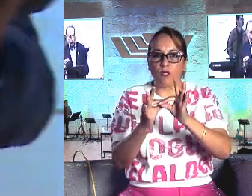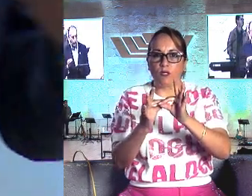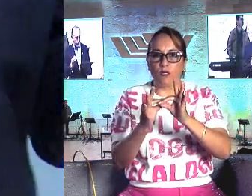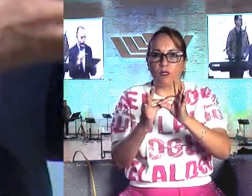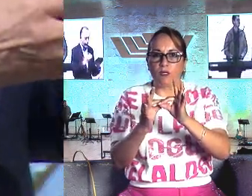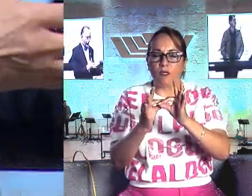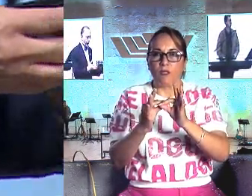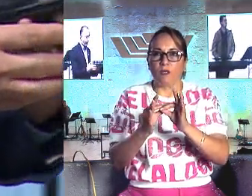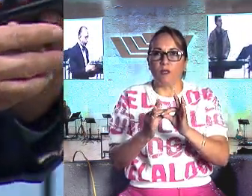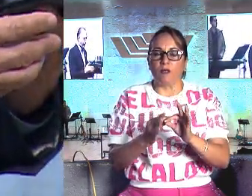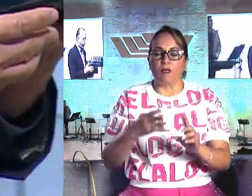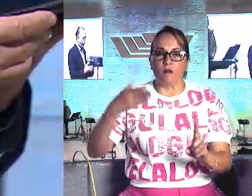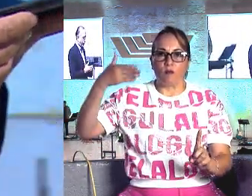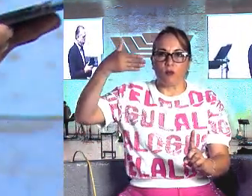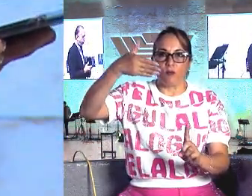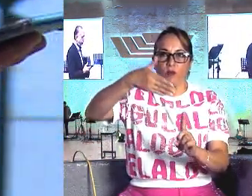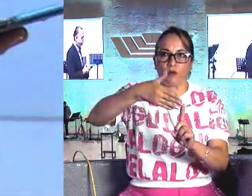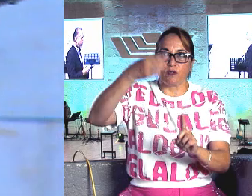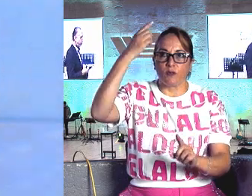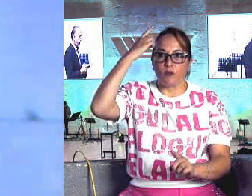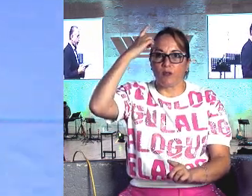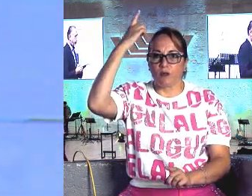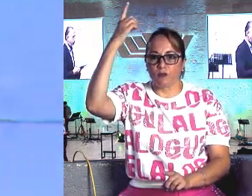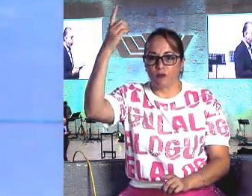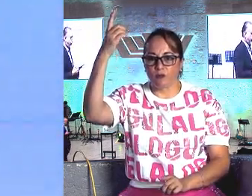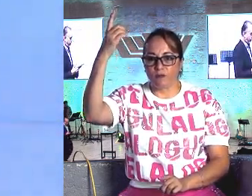o Él me quiere disciplinar.